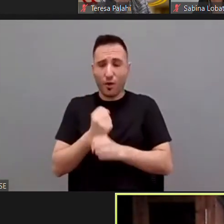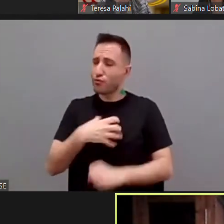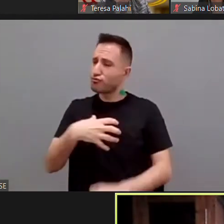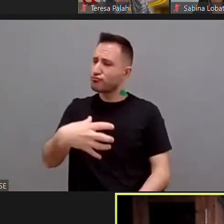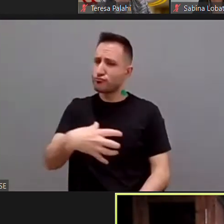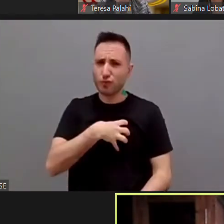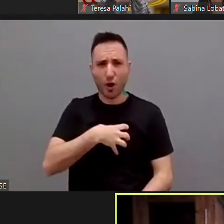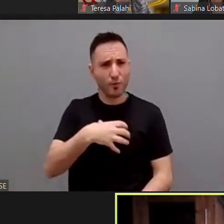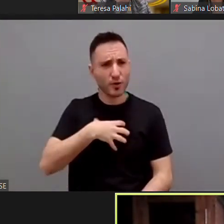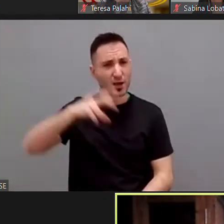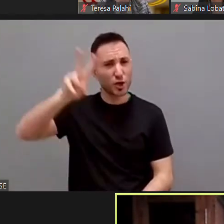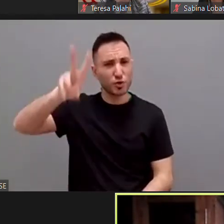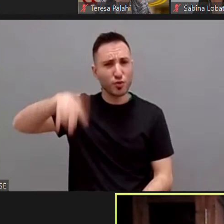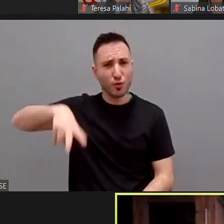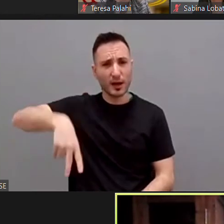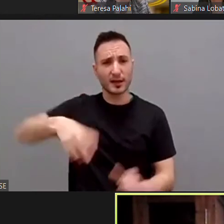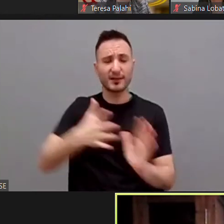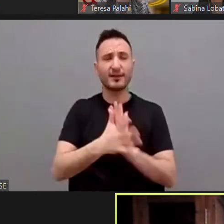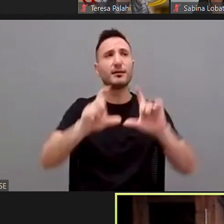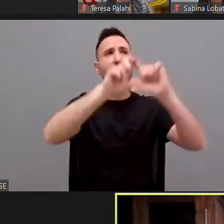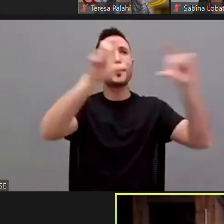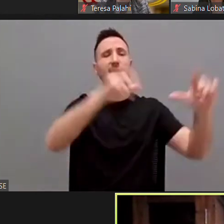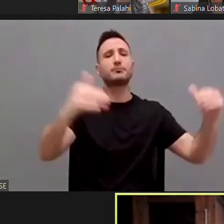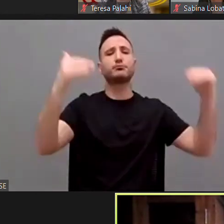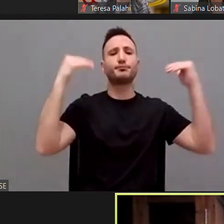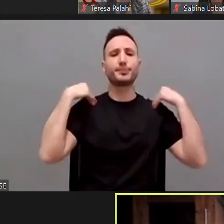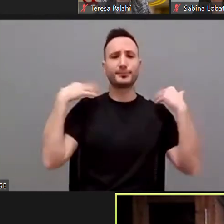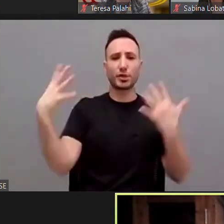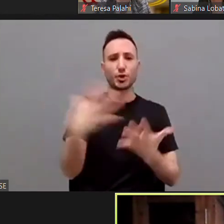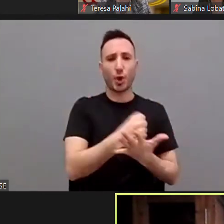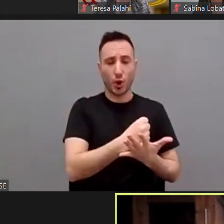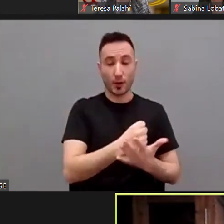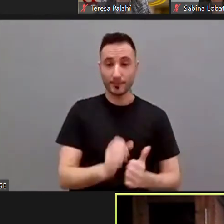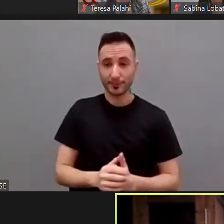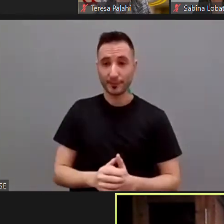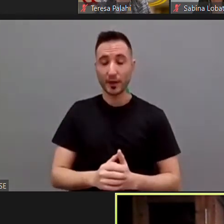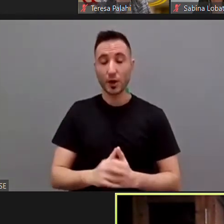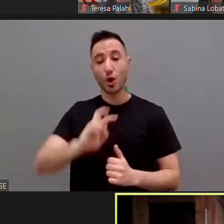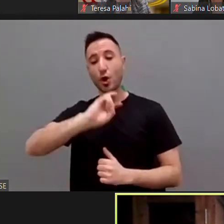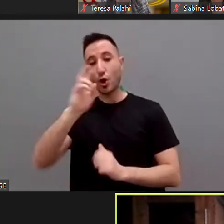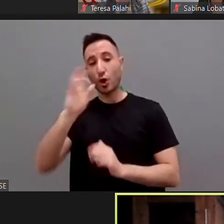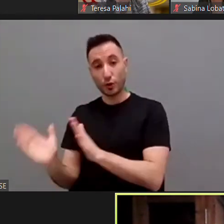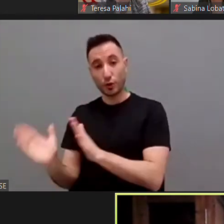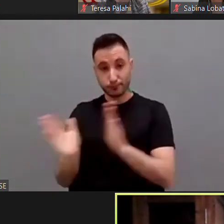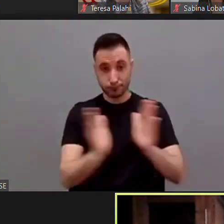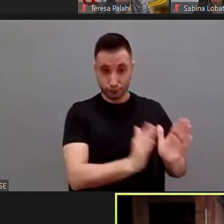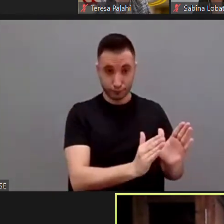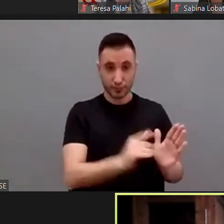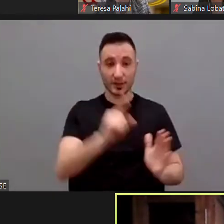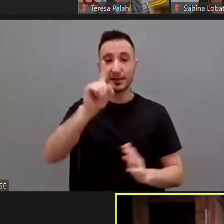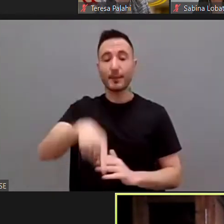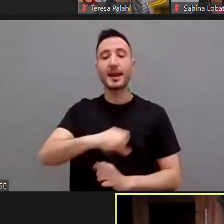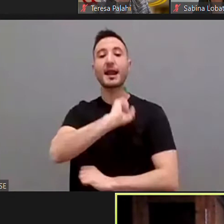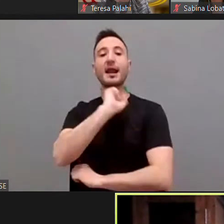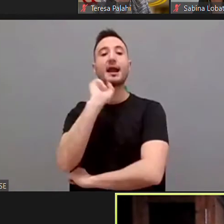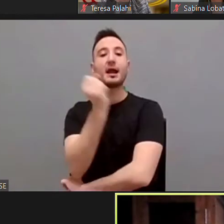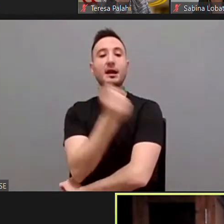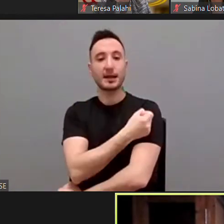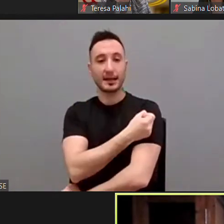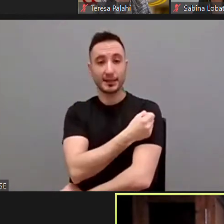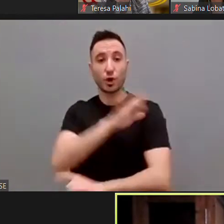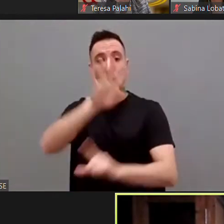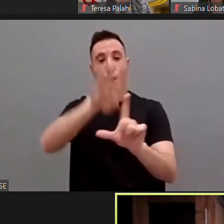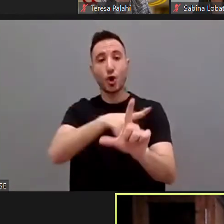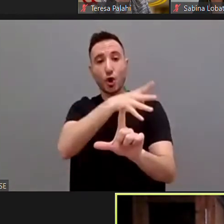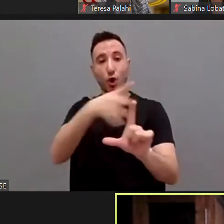tendrán que ser el empresario el que se haga cargo de estos gastos. Otro bloque muy importante es el registro horario y derecho a